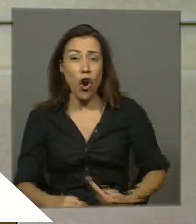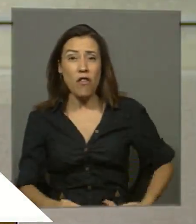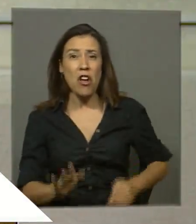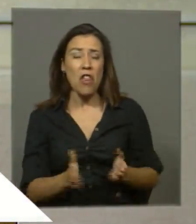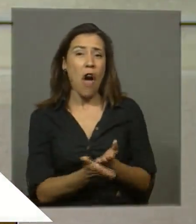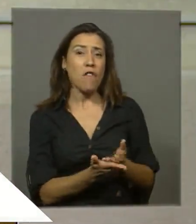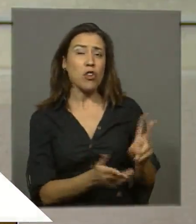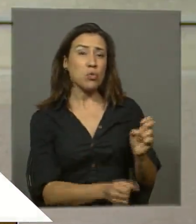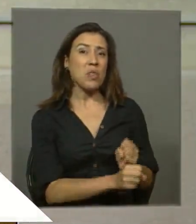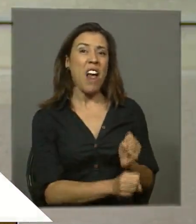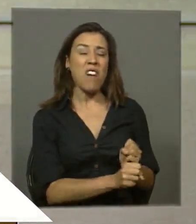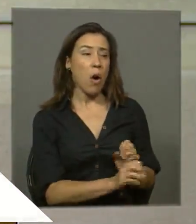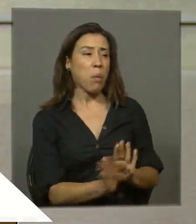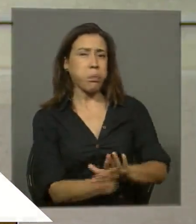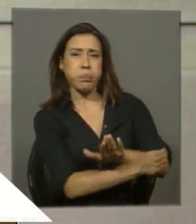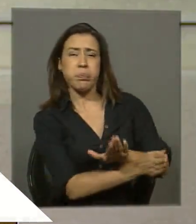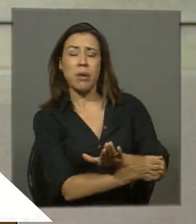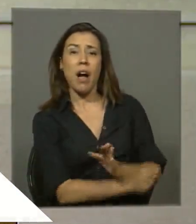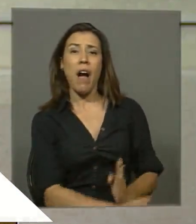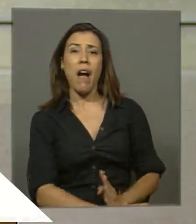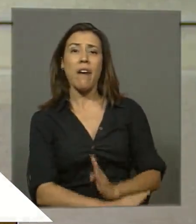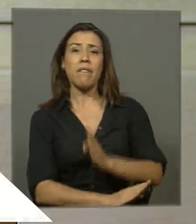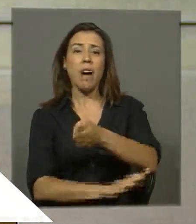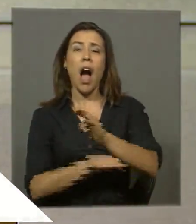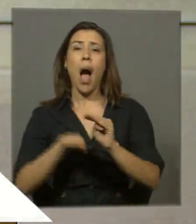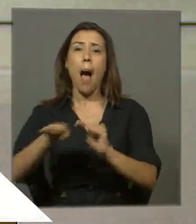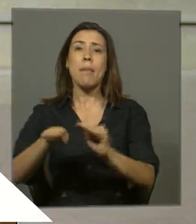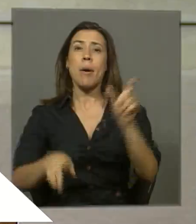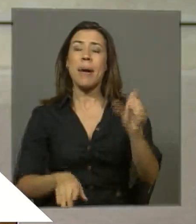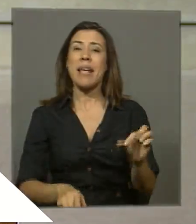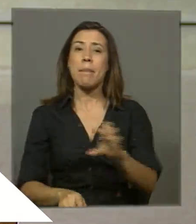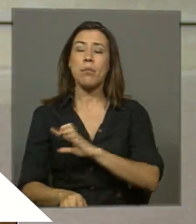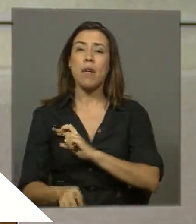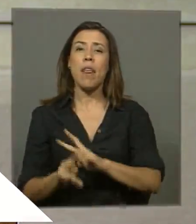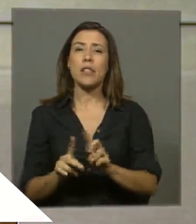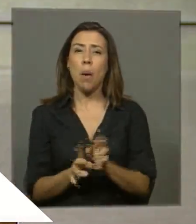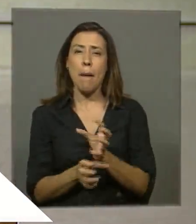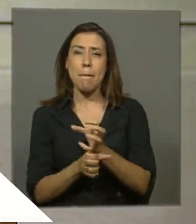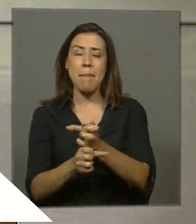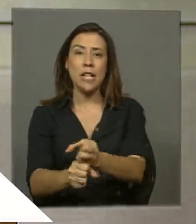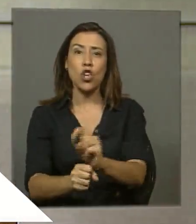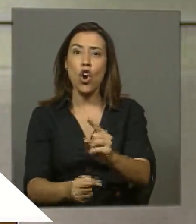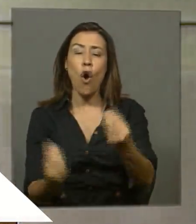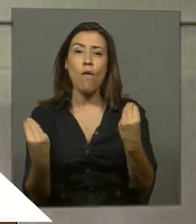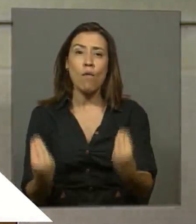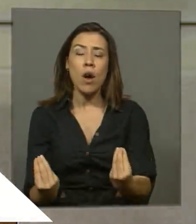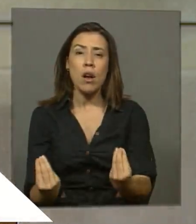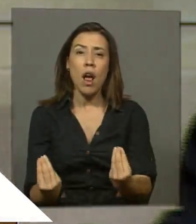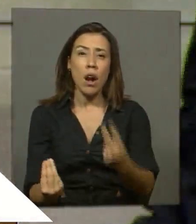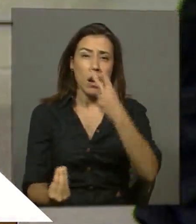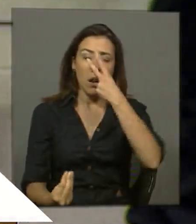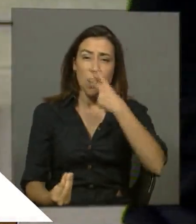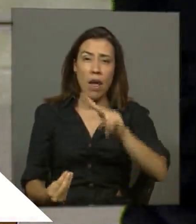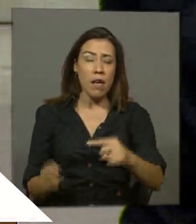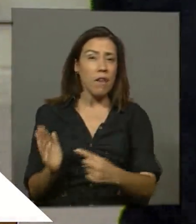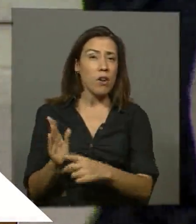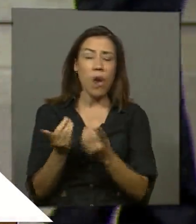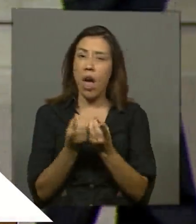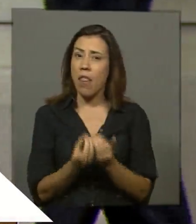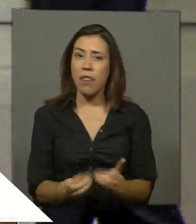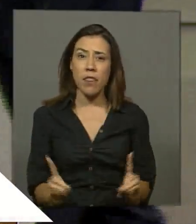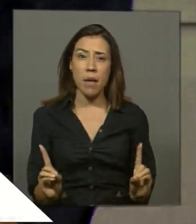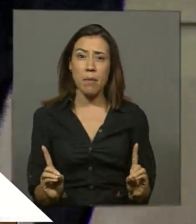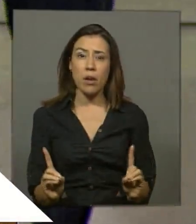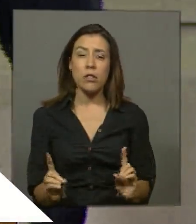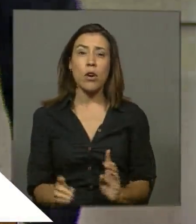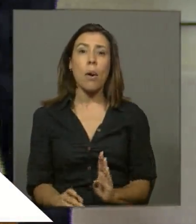lado sus labores legislativas y van más que apoyar a la imputada a ejercer una presión indebida y alejada del marco democrático en